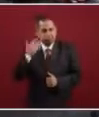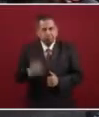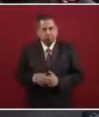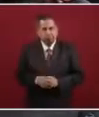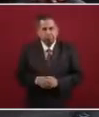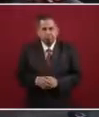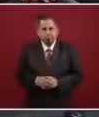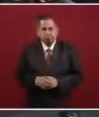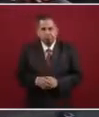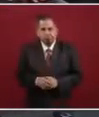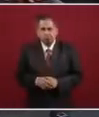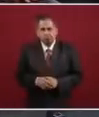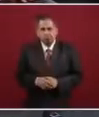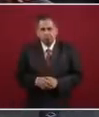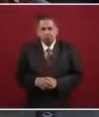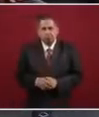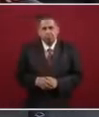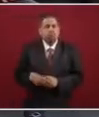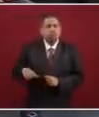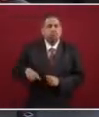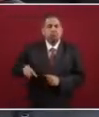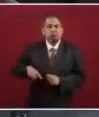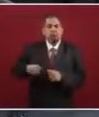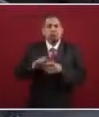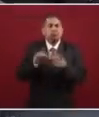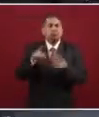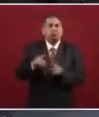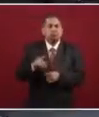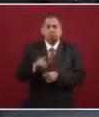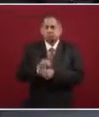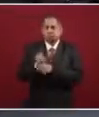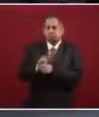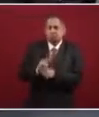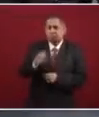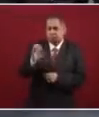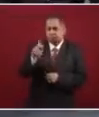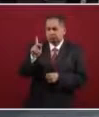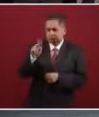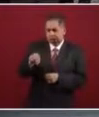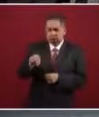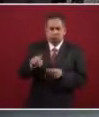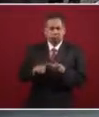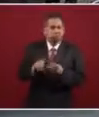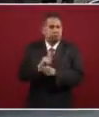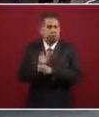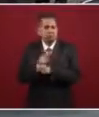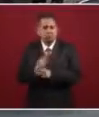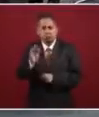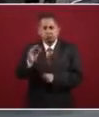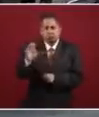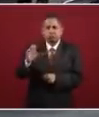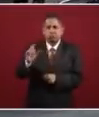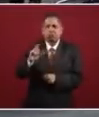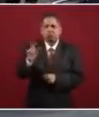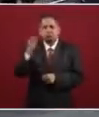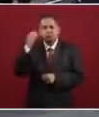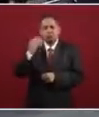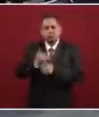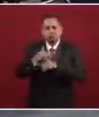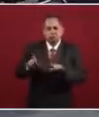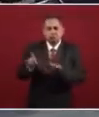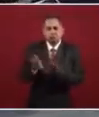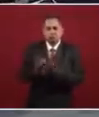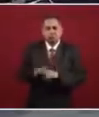En el gobierno del licenciado Peña, del licenciado Calderón.